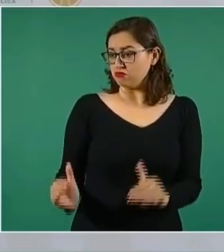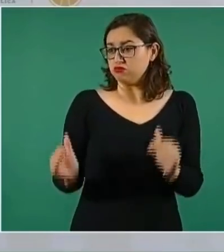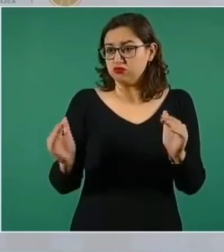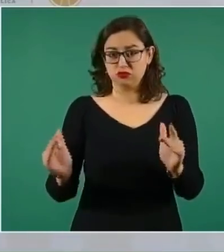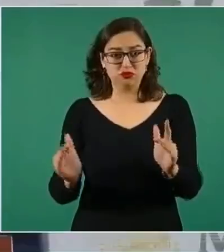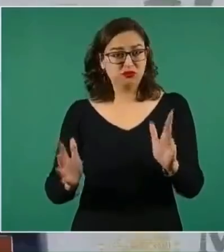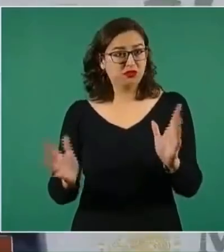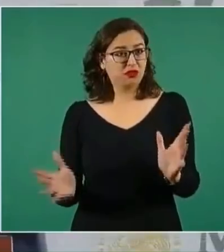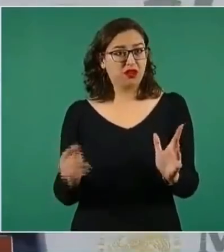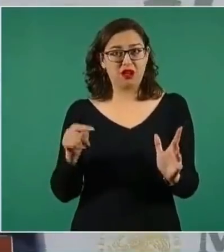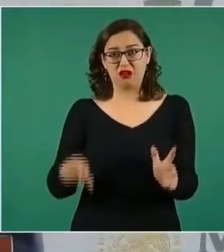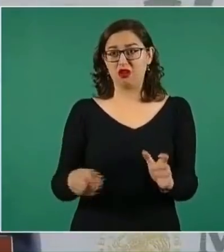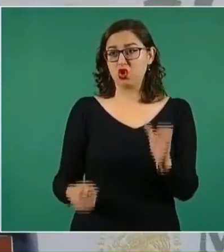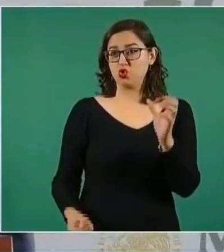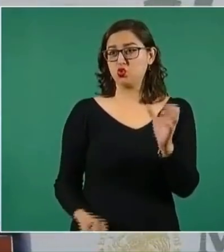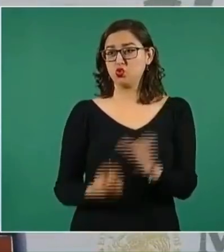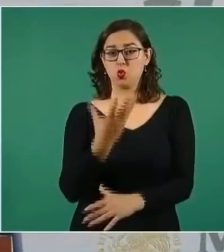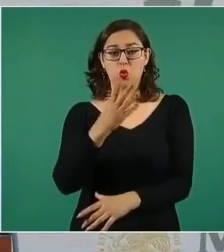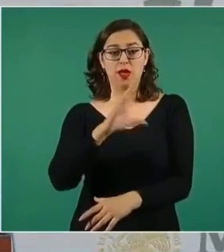España,